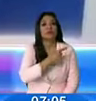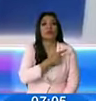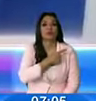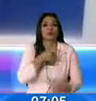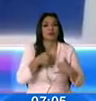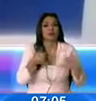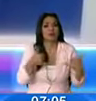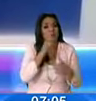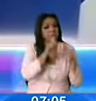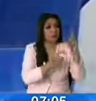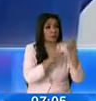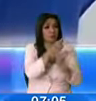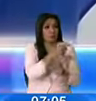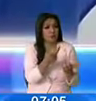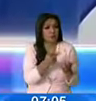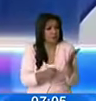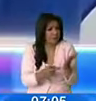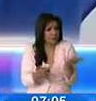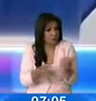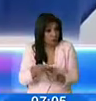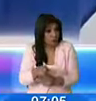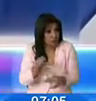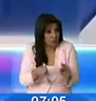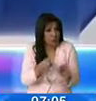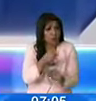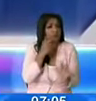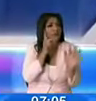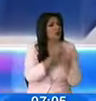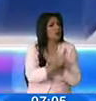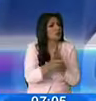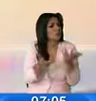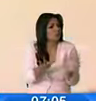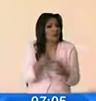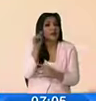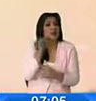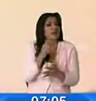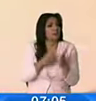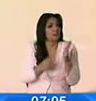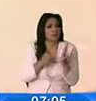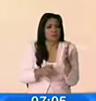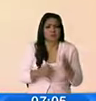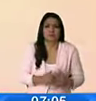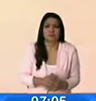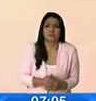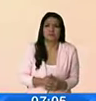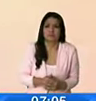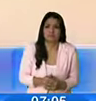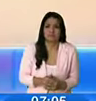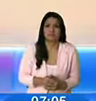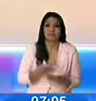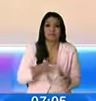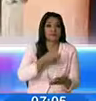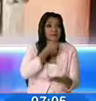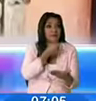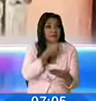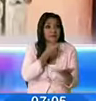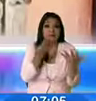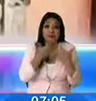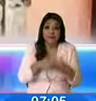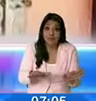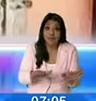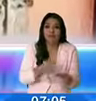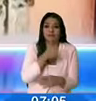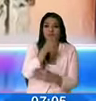local para verificar qué situación ha tenido el día de ayer. Lo hicieron minutos después de la entrevista.